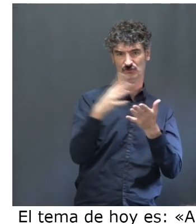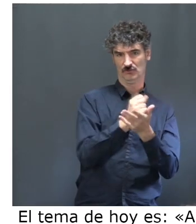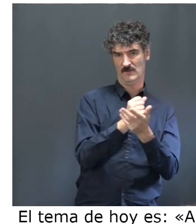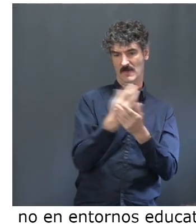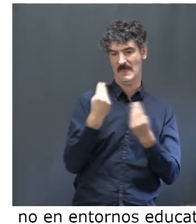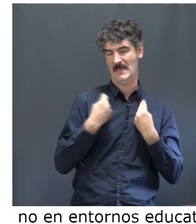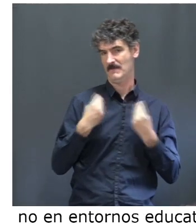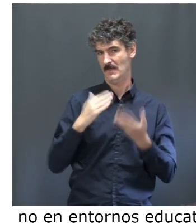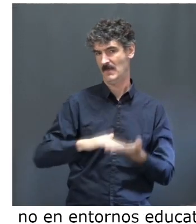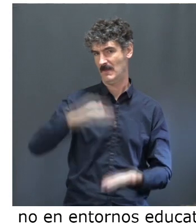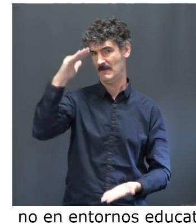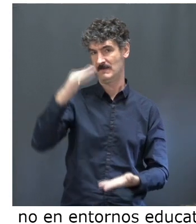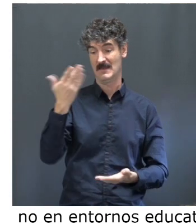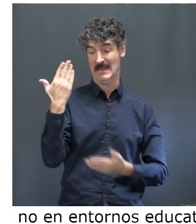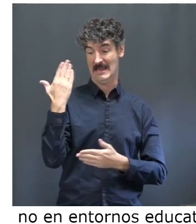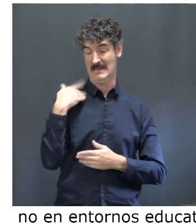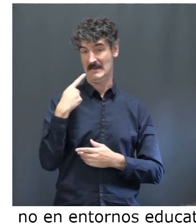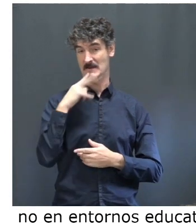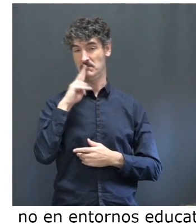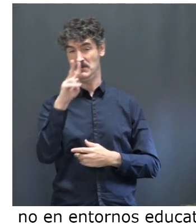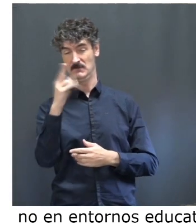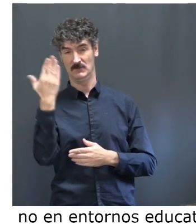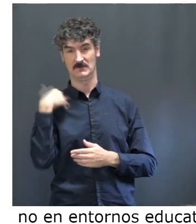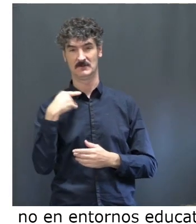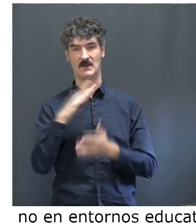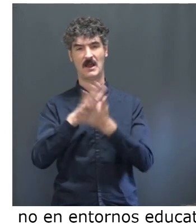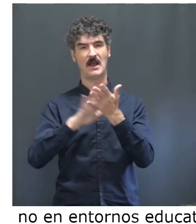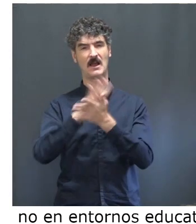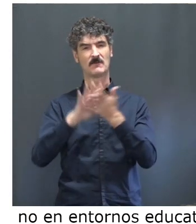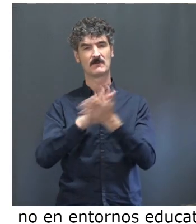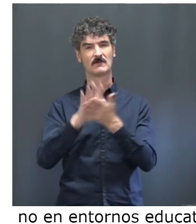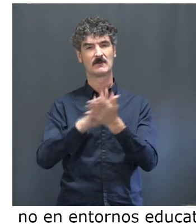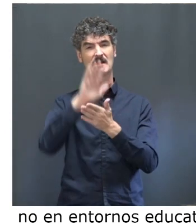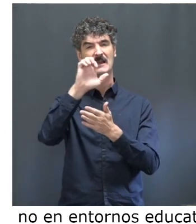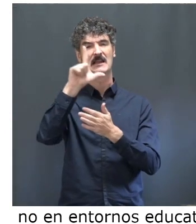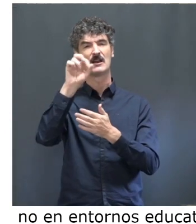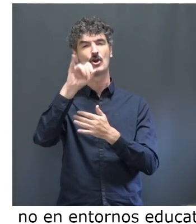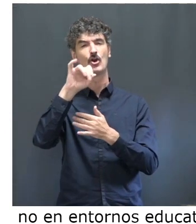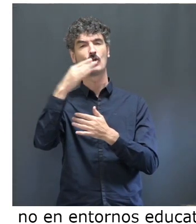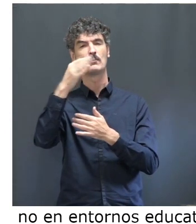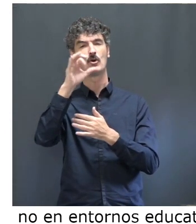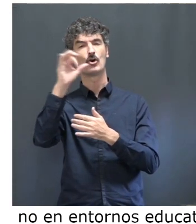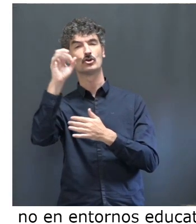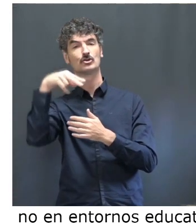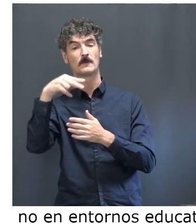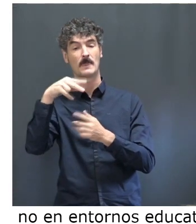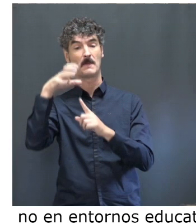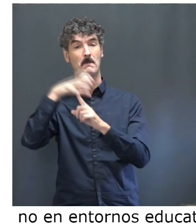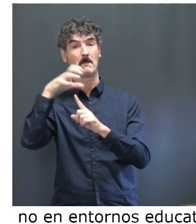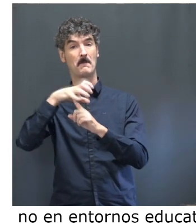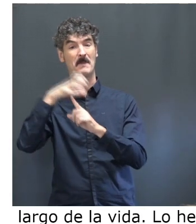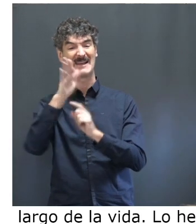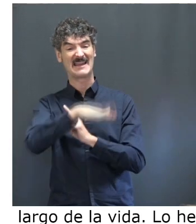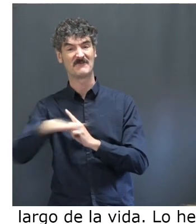vida. Lo hemos visto ayer cuando hablábamos con Eloy Bosom de los parques infantiles